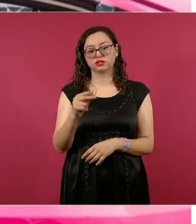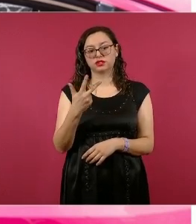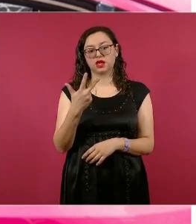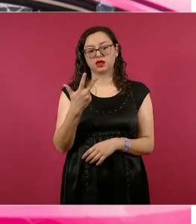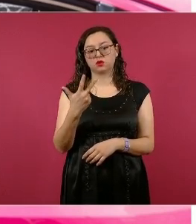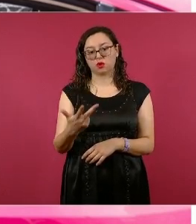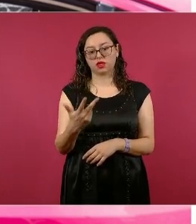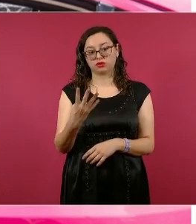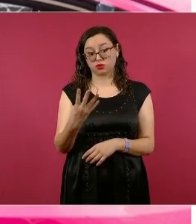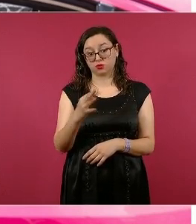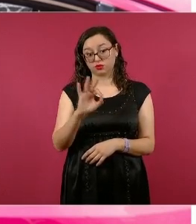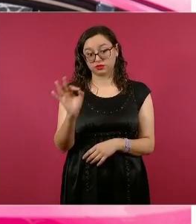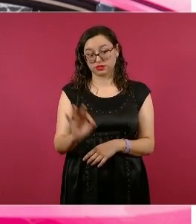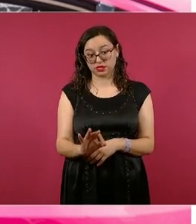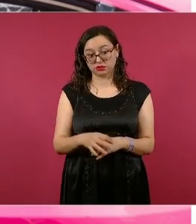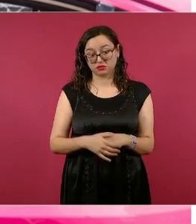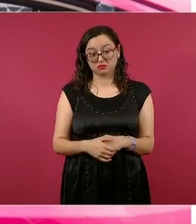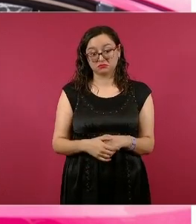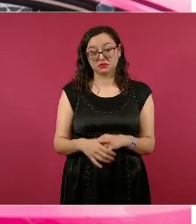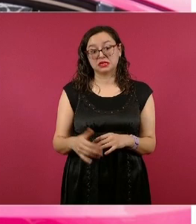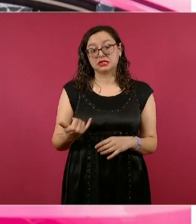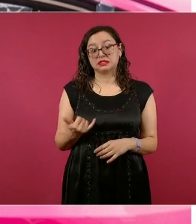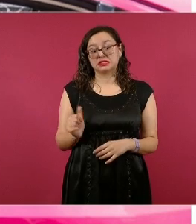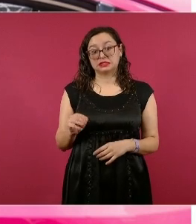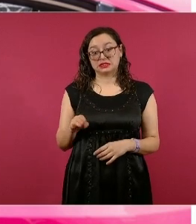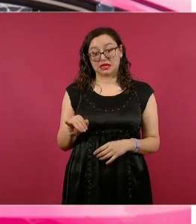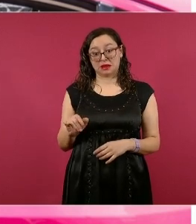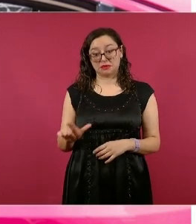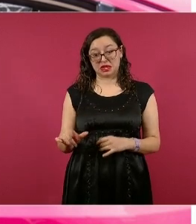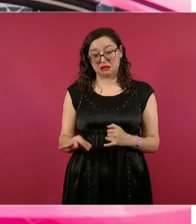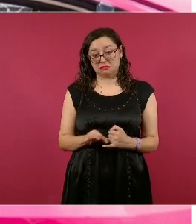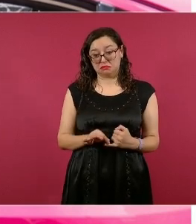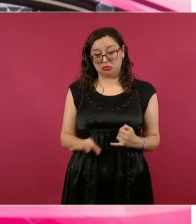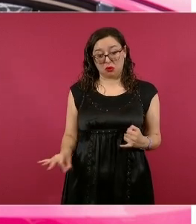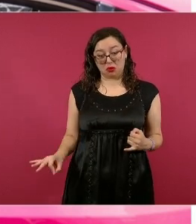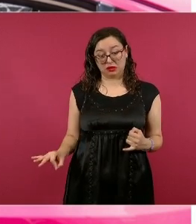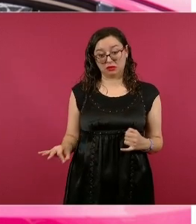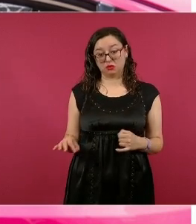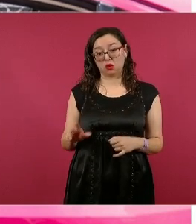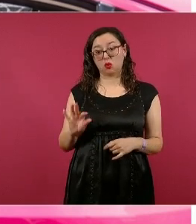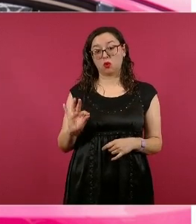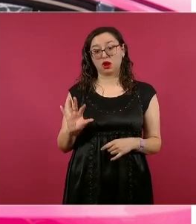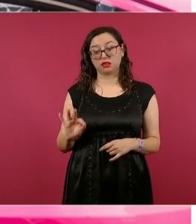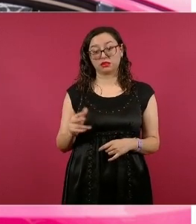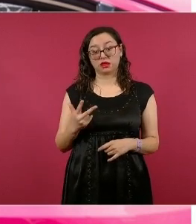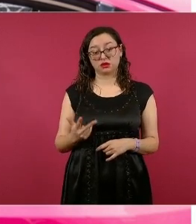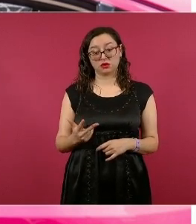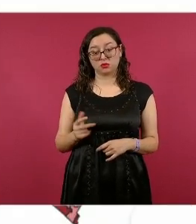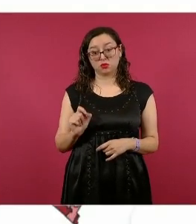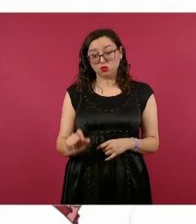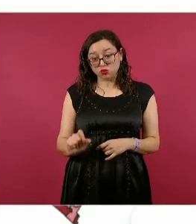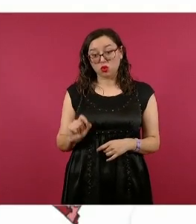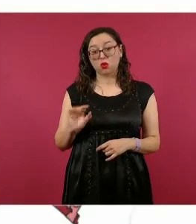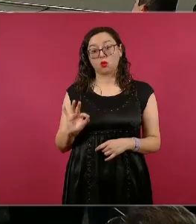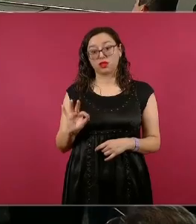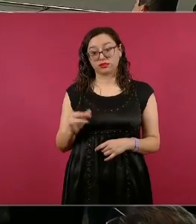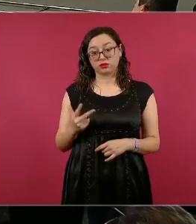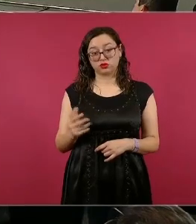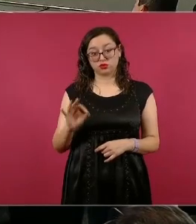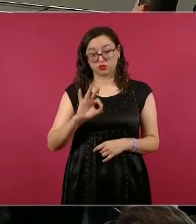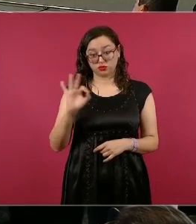0.48% por el PRD. Podemos ver también, adelante, el de diputados. Aquí